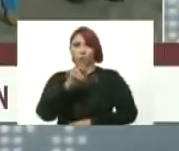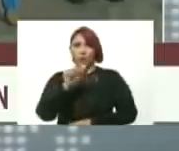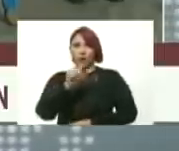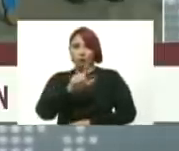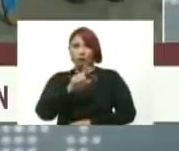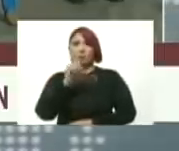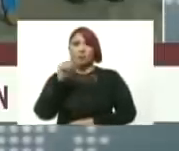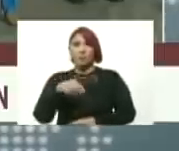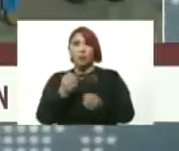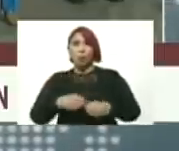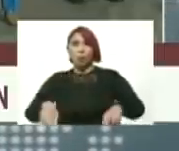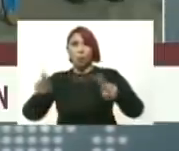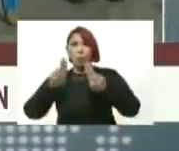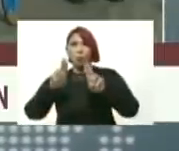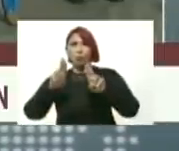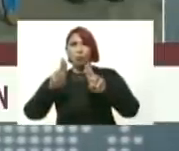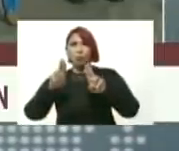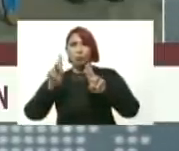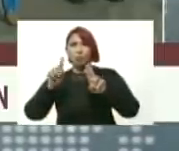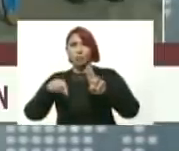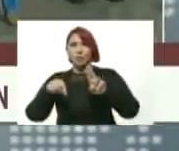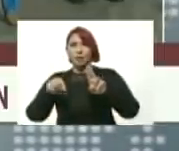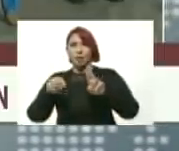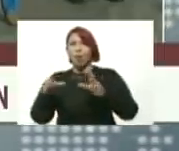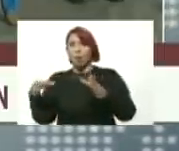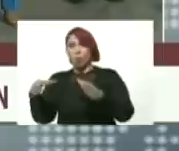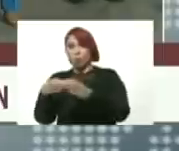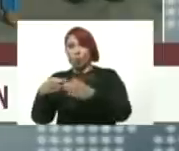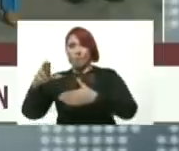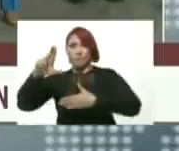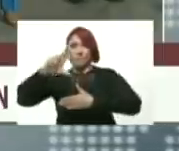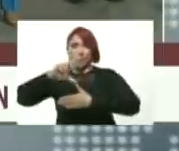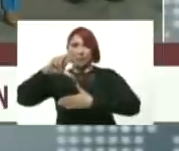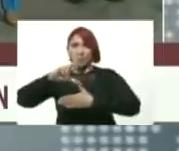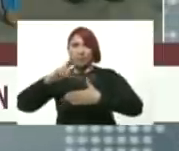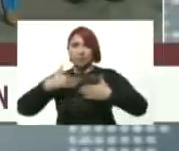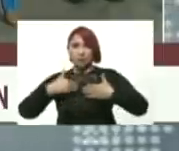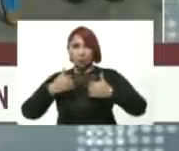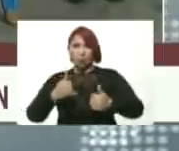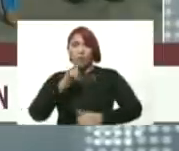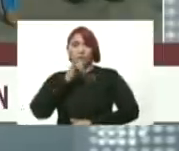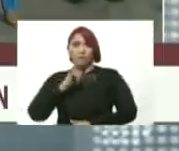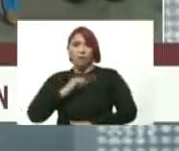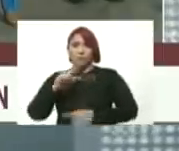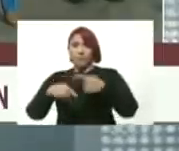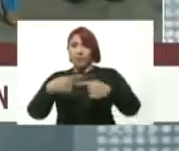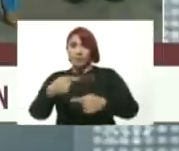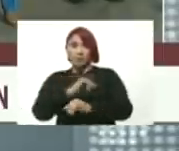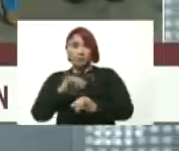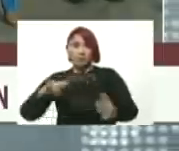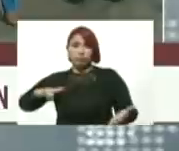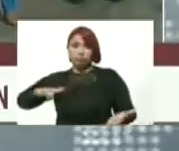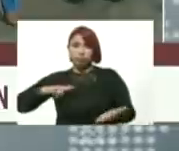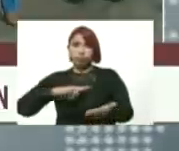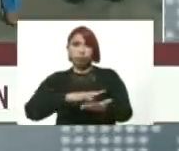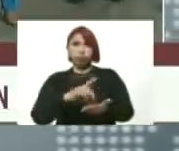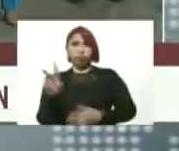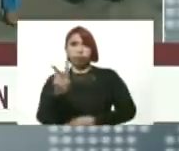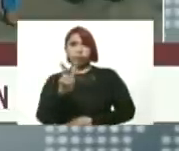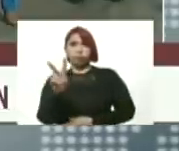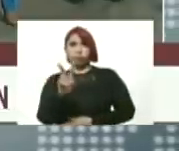mundial de la salud de la organización panamericana de la salud y me informan que mañana estar aterrizando en venezuela